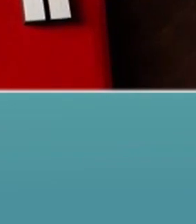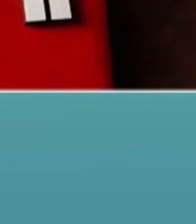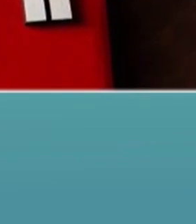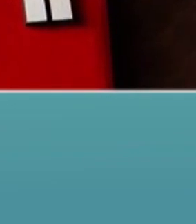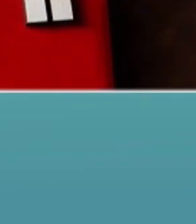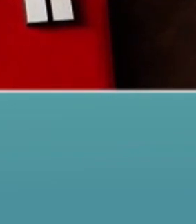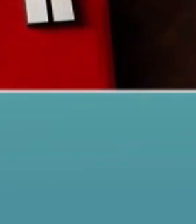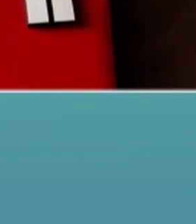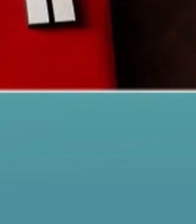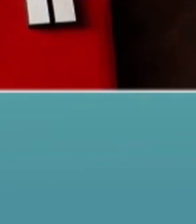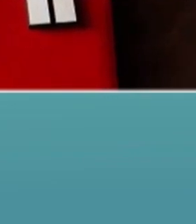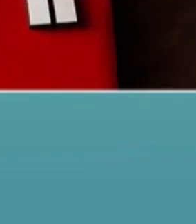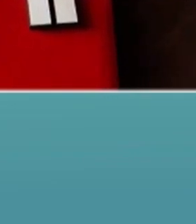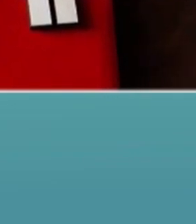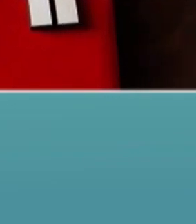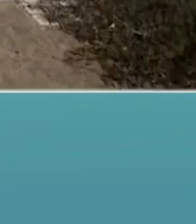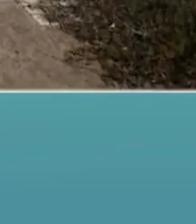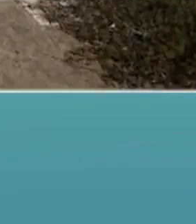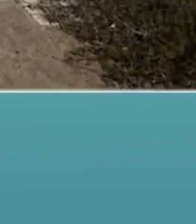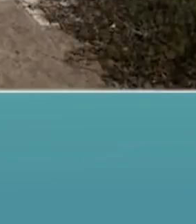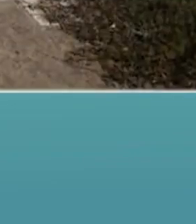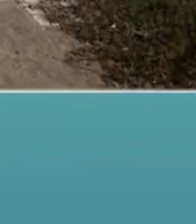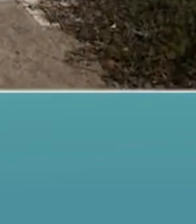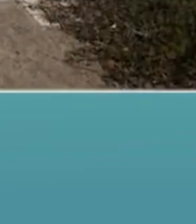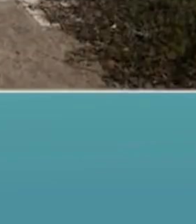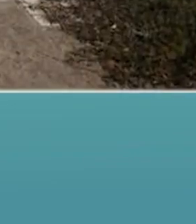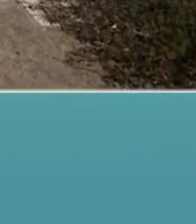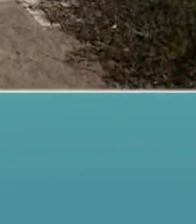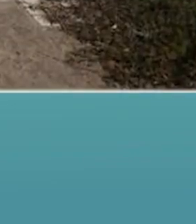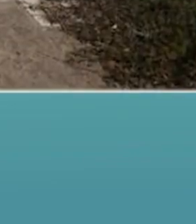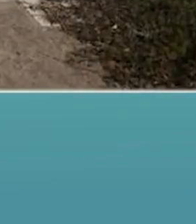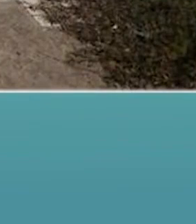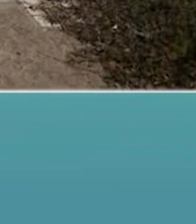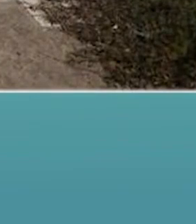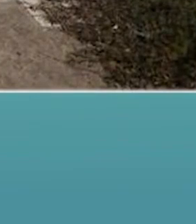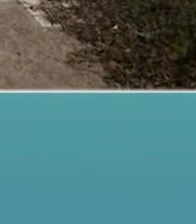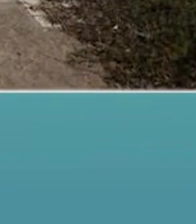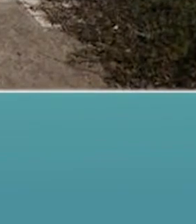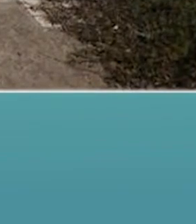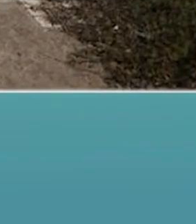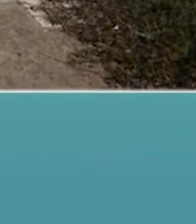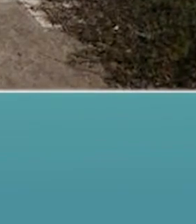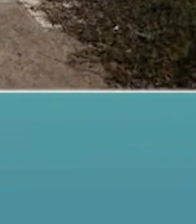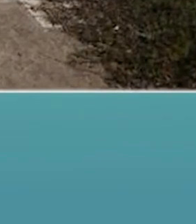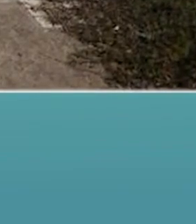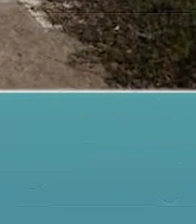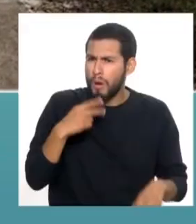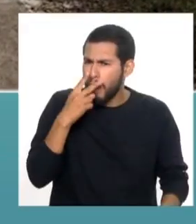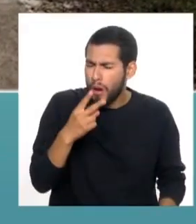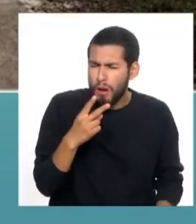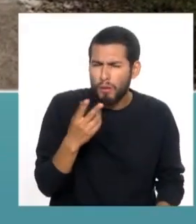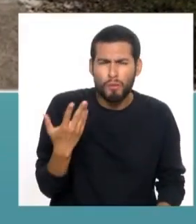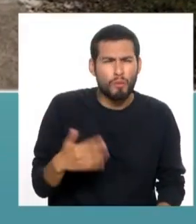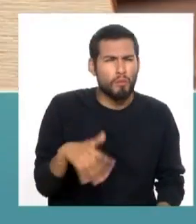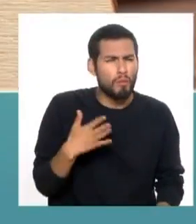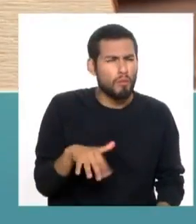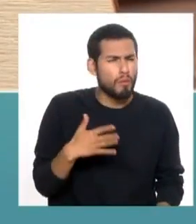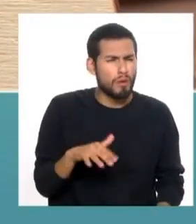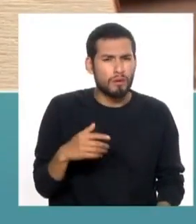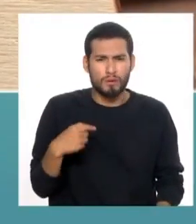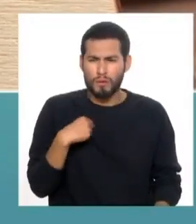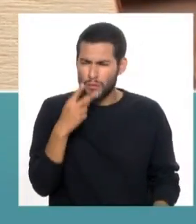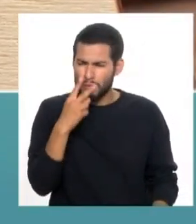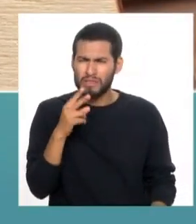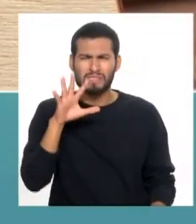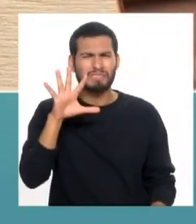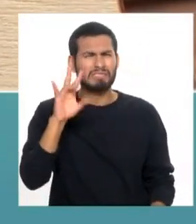millones. 57 millones. Es increíble. Es que es increíble. Es increíble. Yo he dudado a leer la cifra porque es